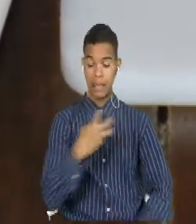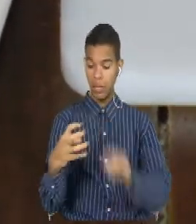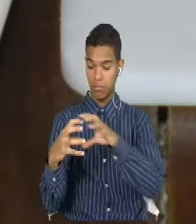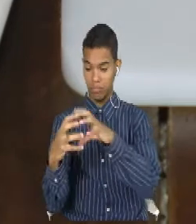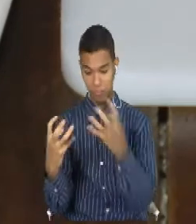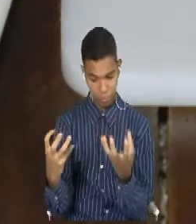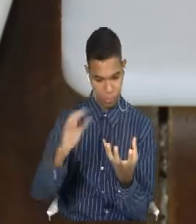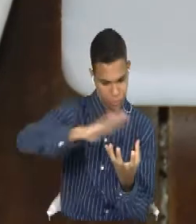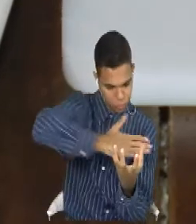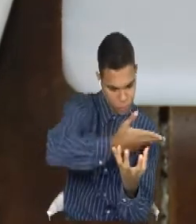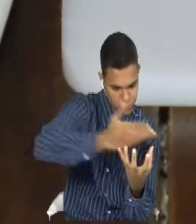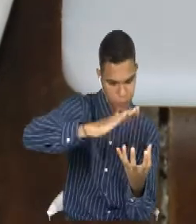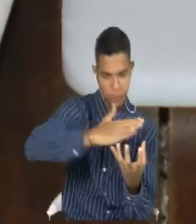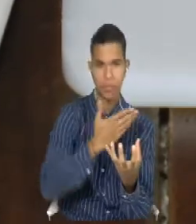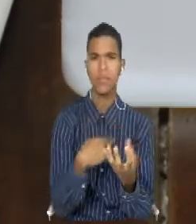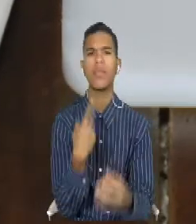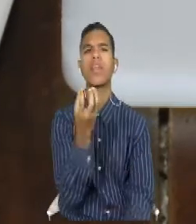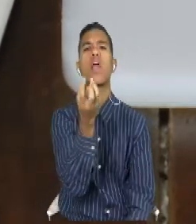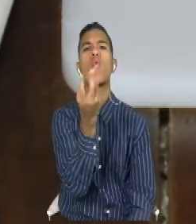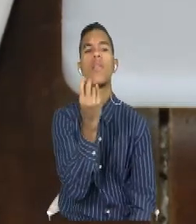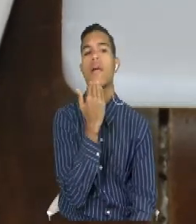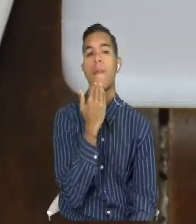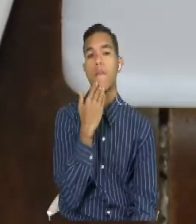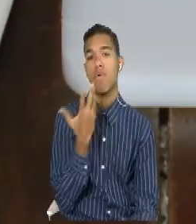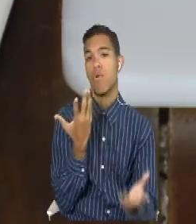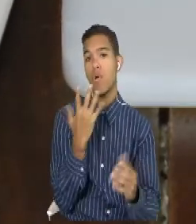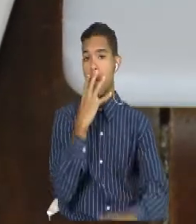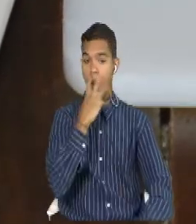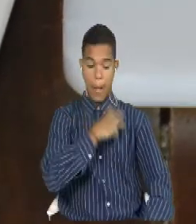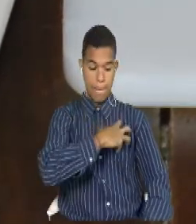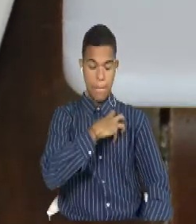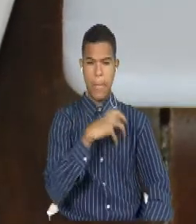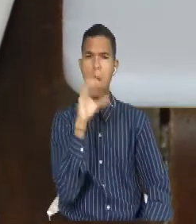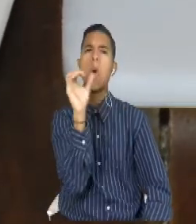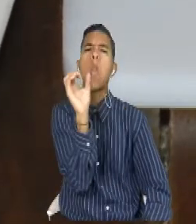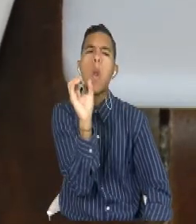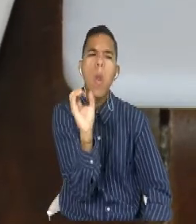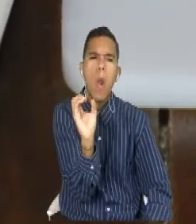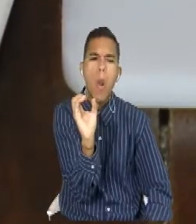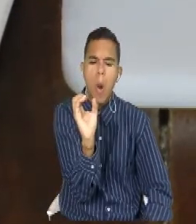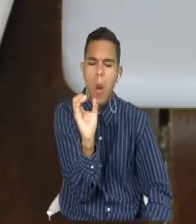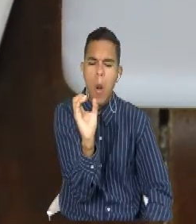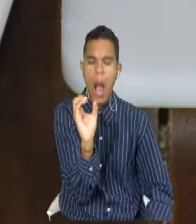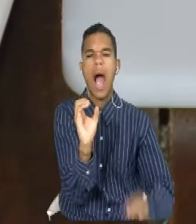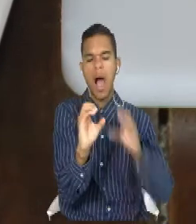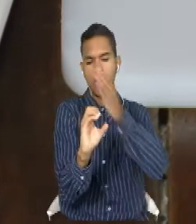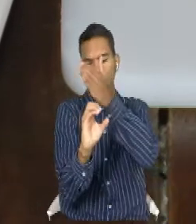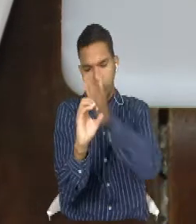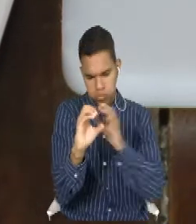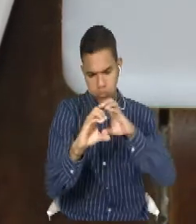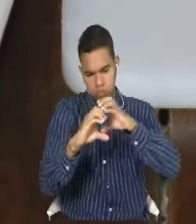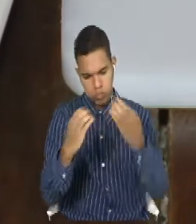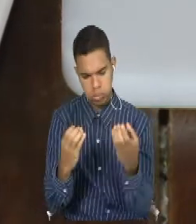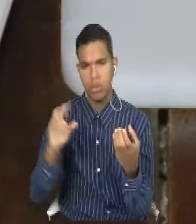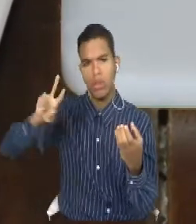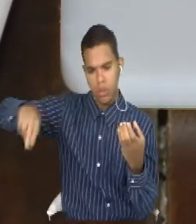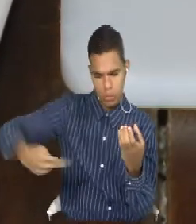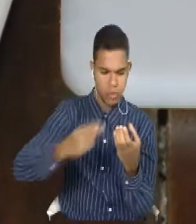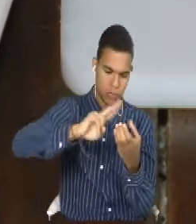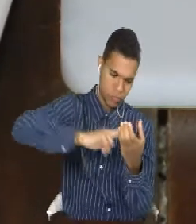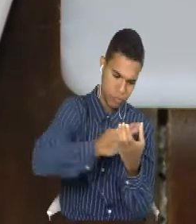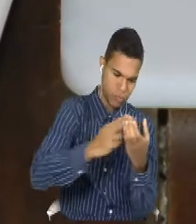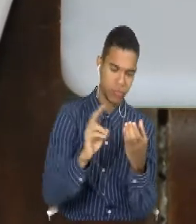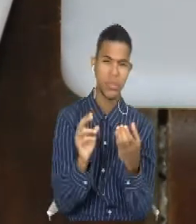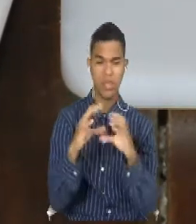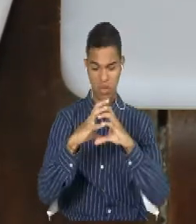¿Cuánto nos podemos comer? Si la manzana es pequeña, nos podemos comer una manzana con una cucharadita de mantequilla de maní. Si la manzana es muy grande, nos